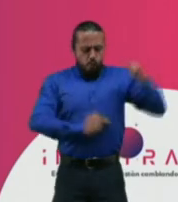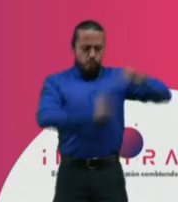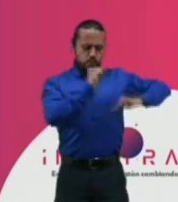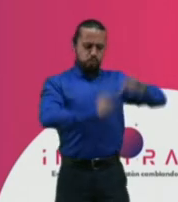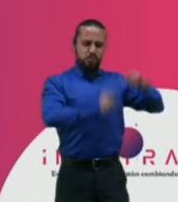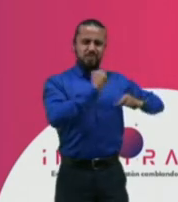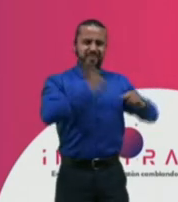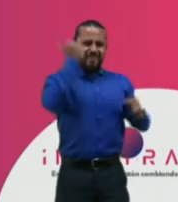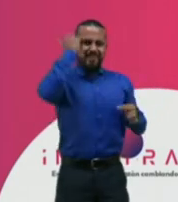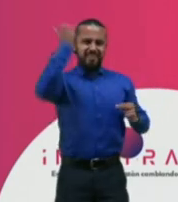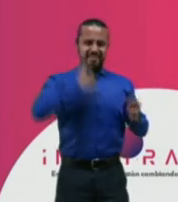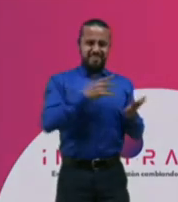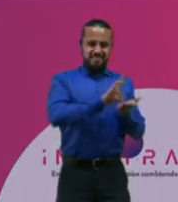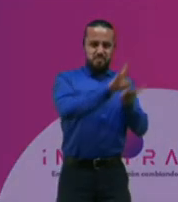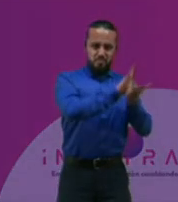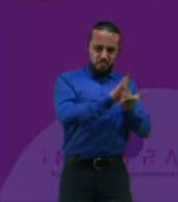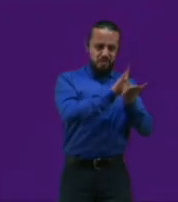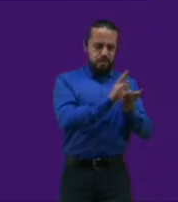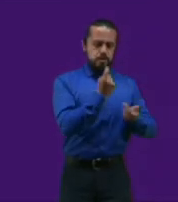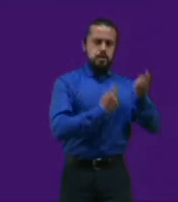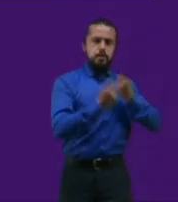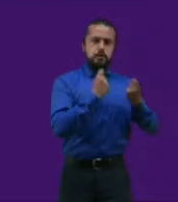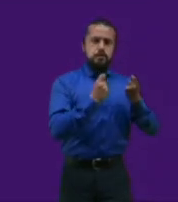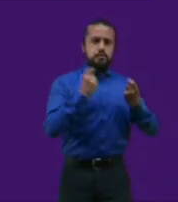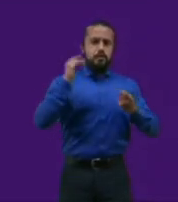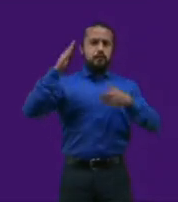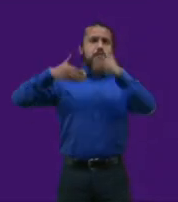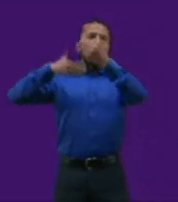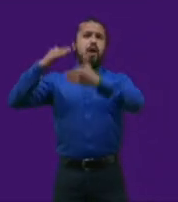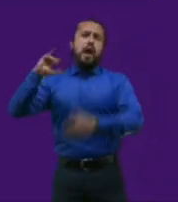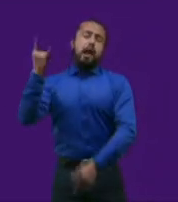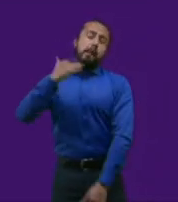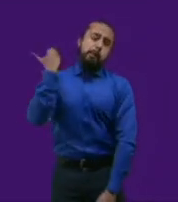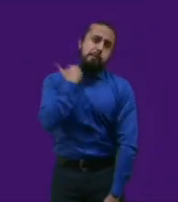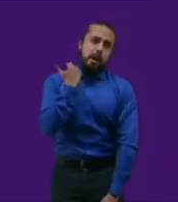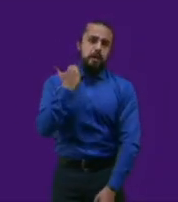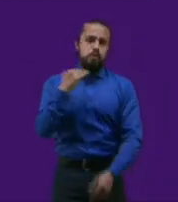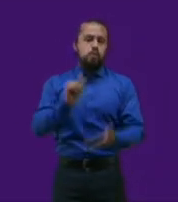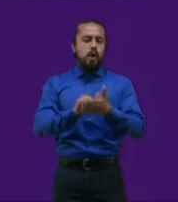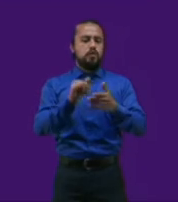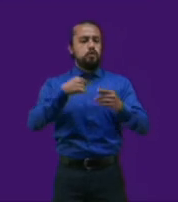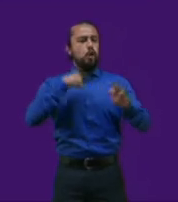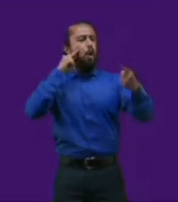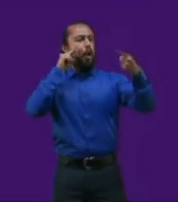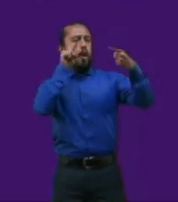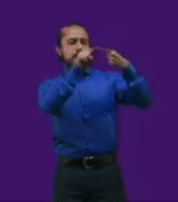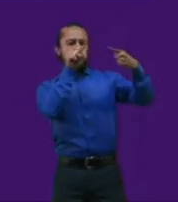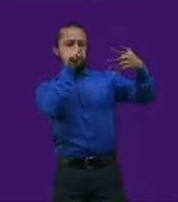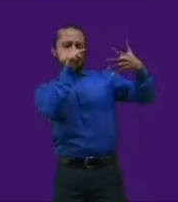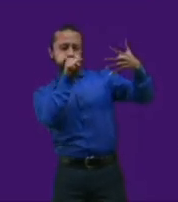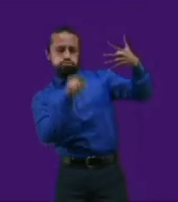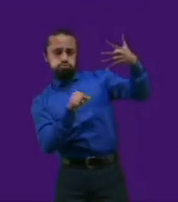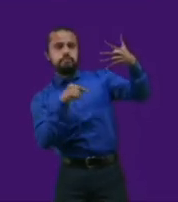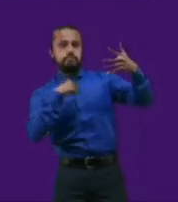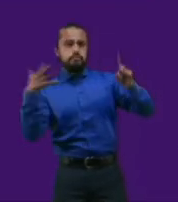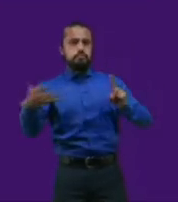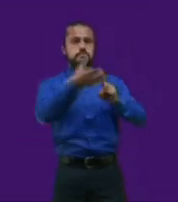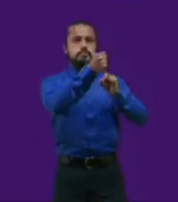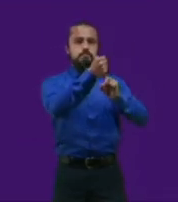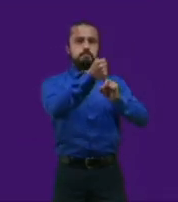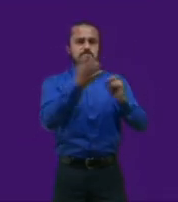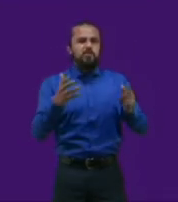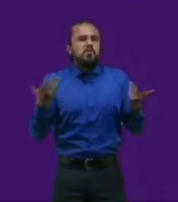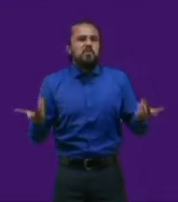no cometer errores más adelante y tener claros los objetivos. Súper. Entonces, yo ahí te